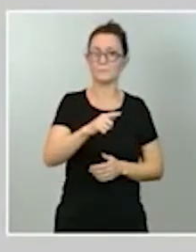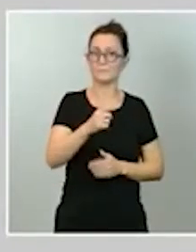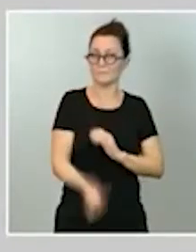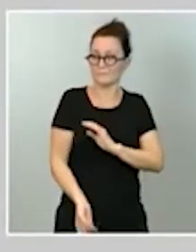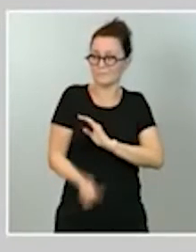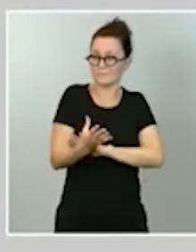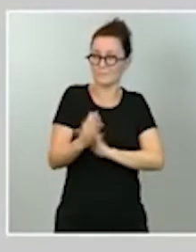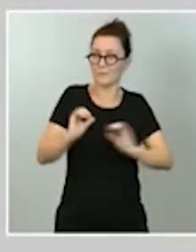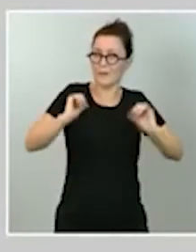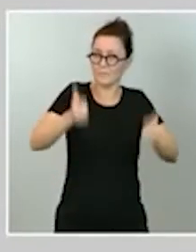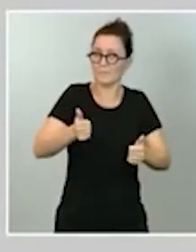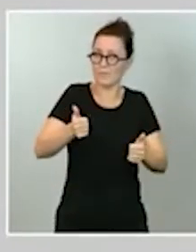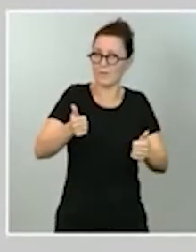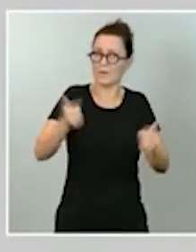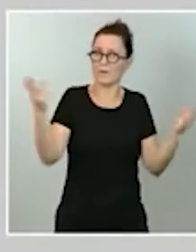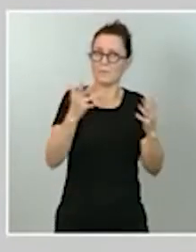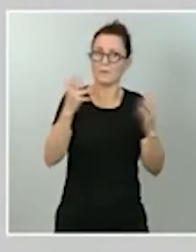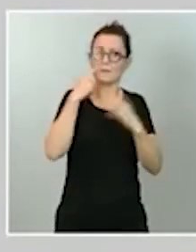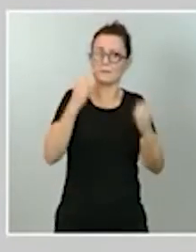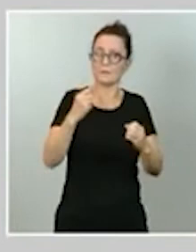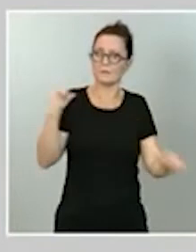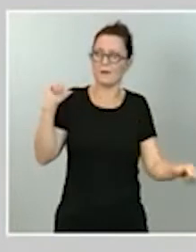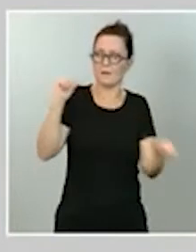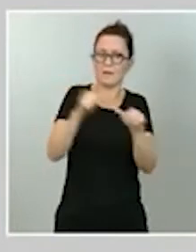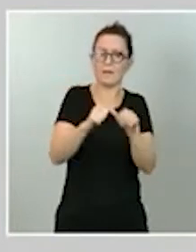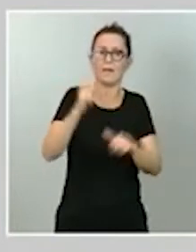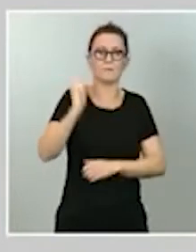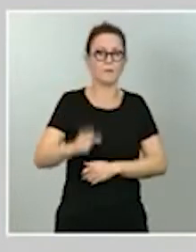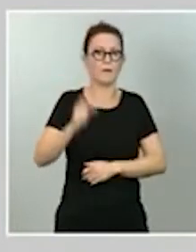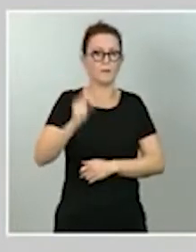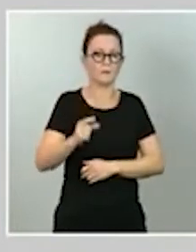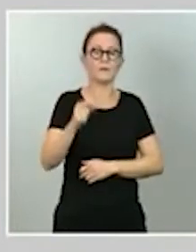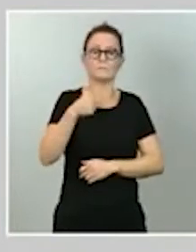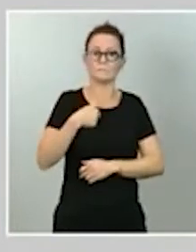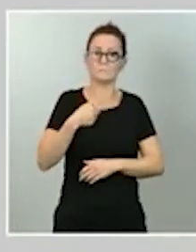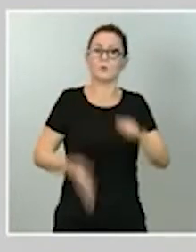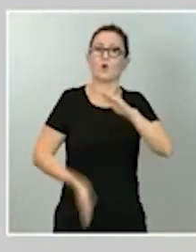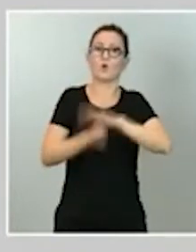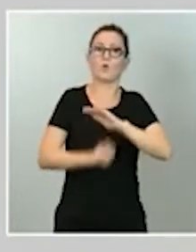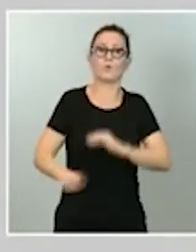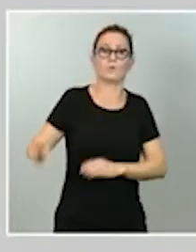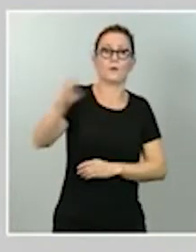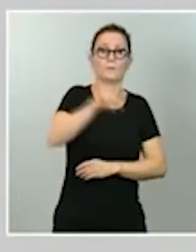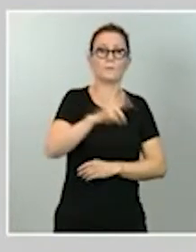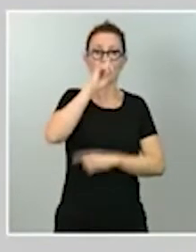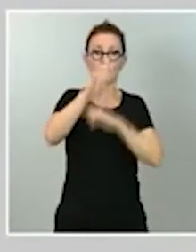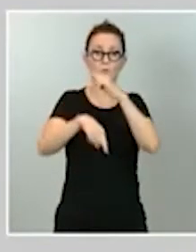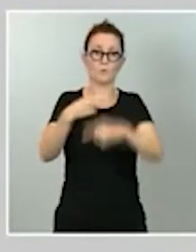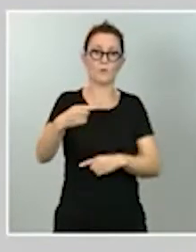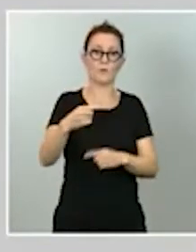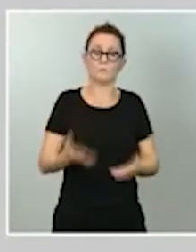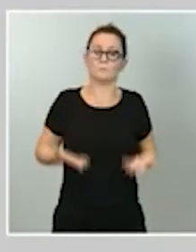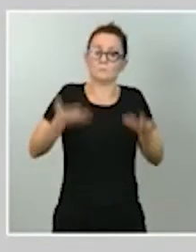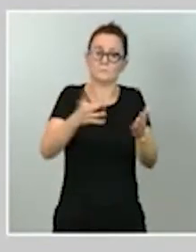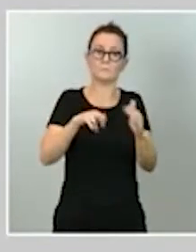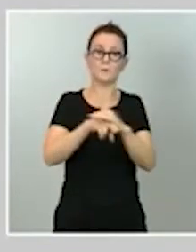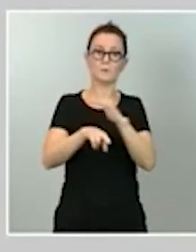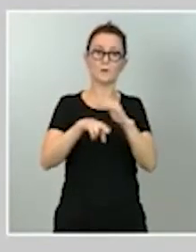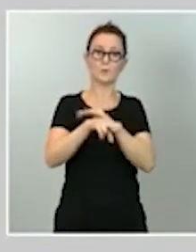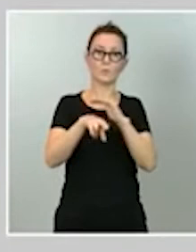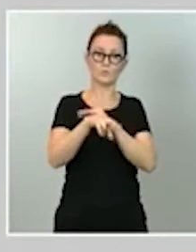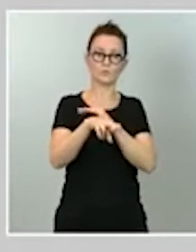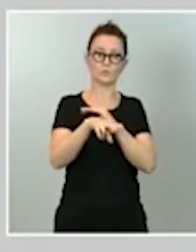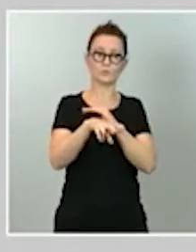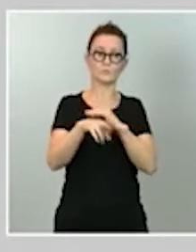emergencia sanitaria también lo volveremos a repetir el próximo año poniendo recursos suficientes a favor tanto